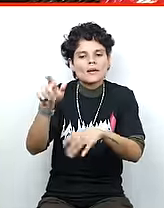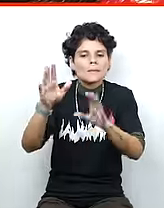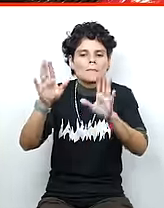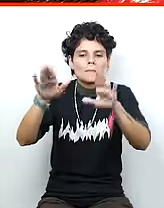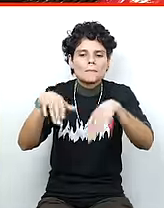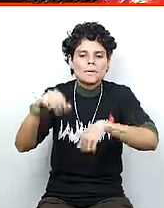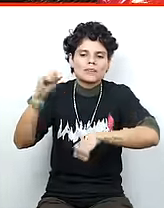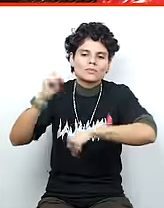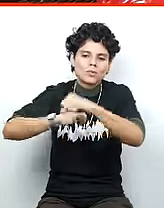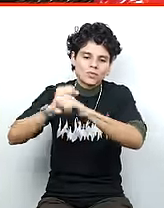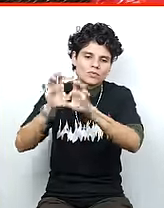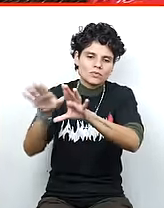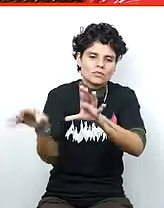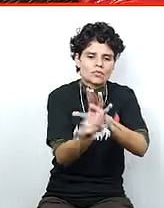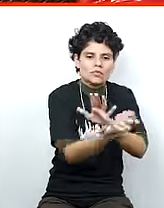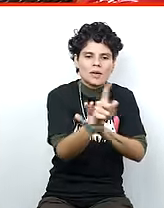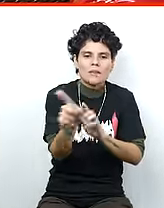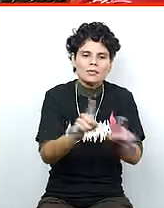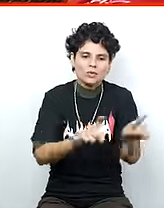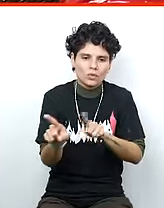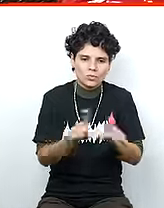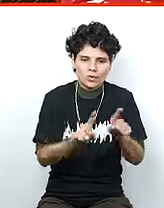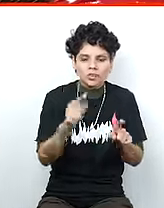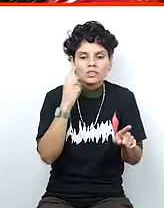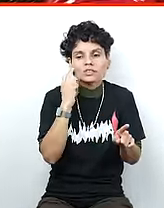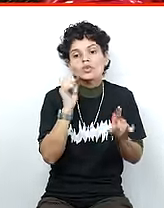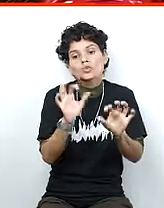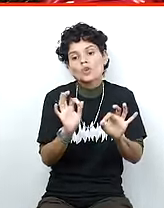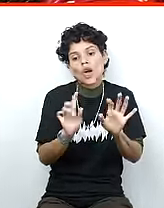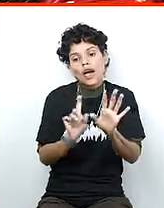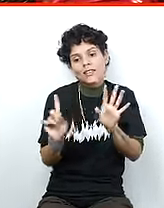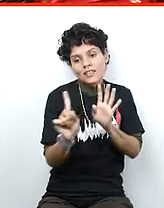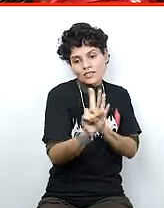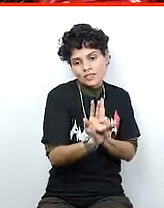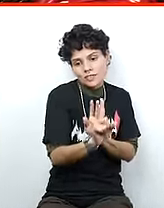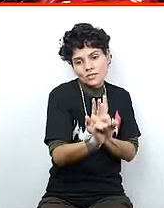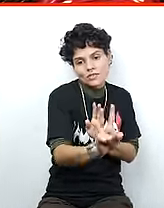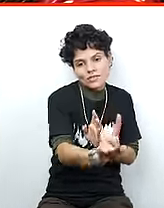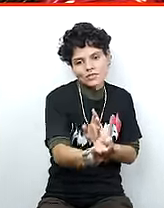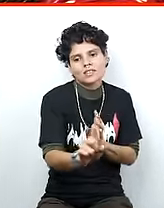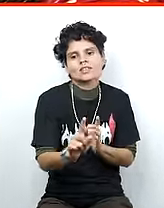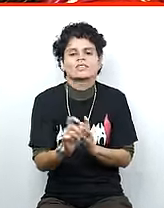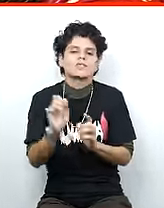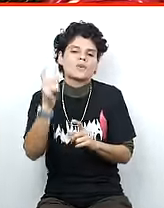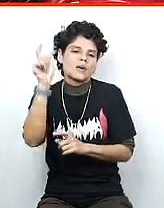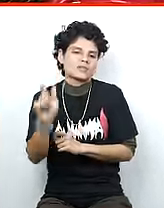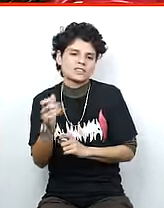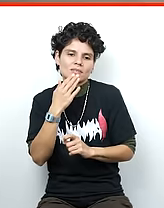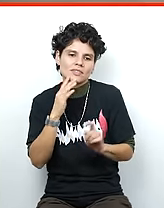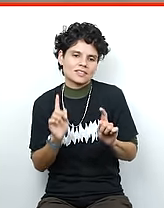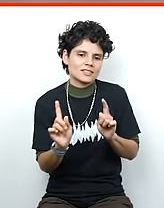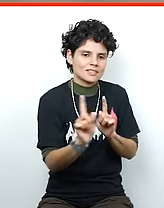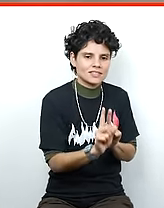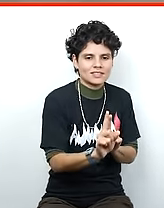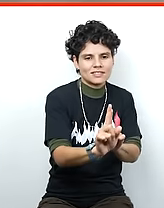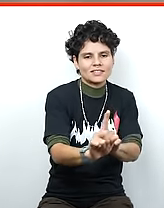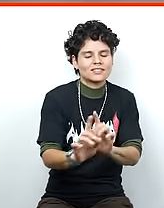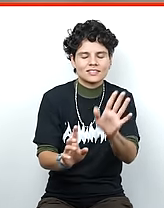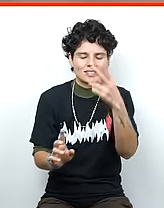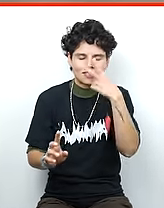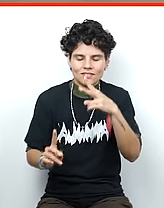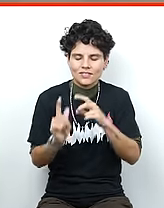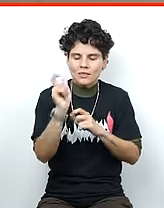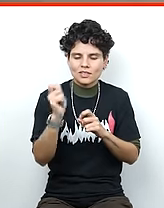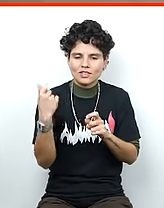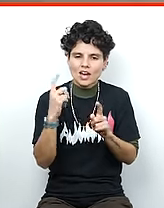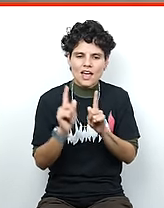Sí, justo llegaba también, pues llegó más temprano que yo. Claro, pasó antes que tú. Sí, viva. Ahí me mostraban un video. Bueno, y saliste y toda la gente.